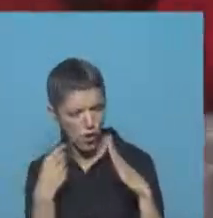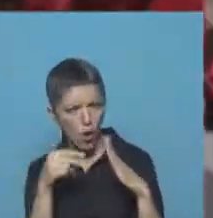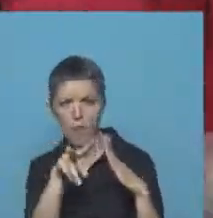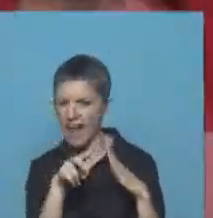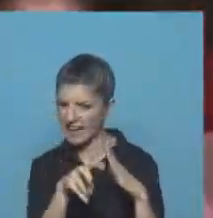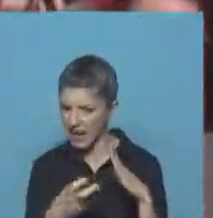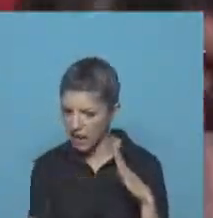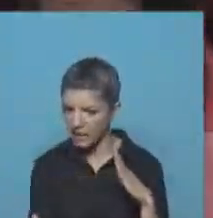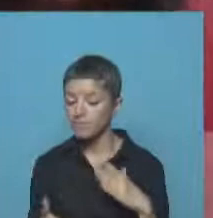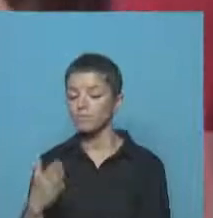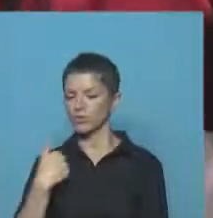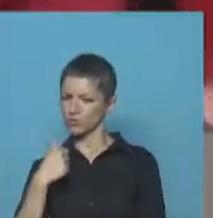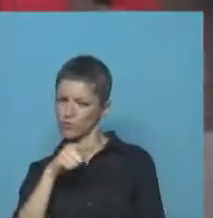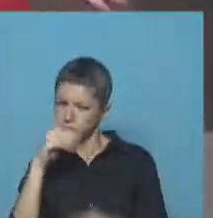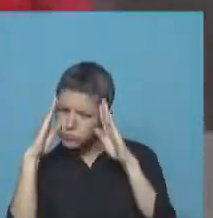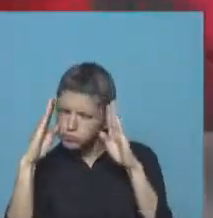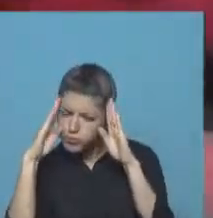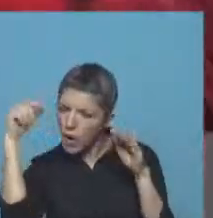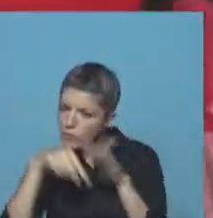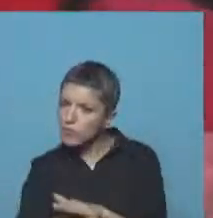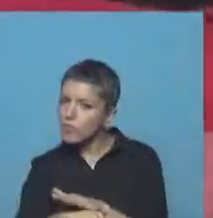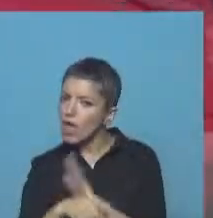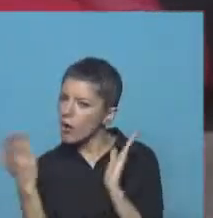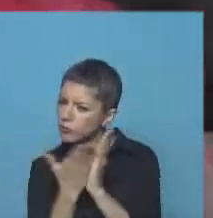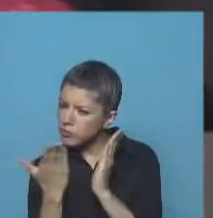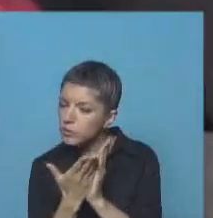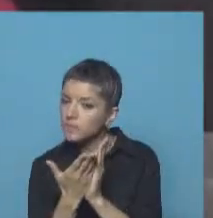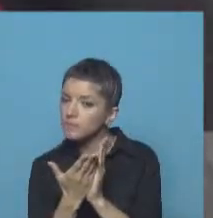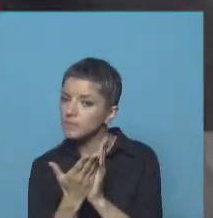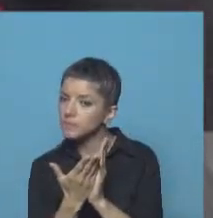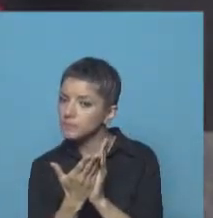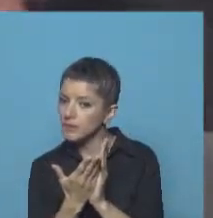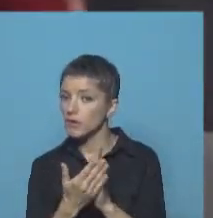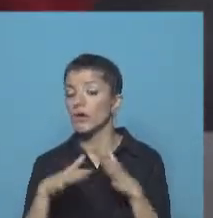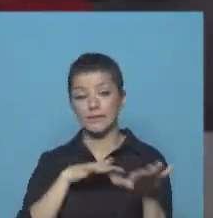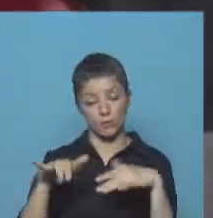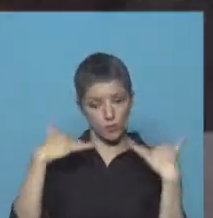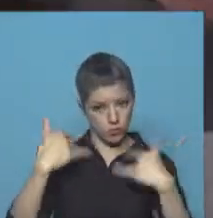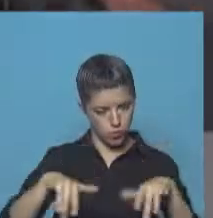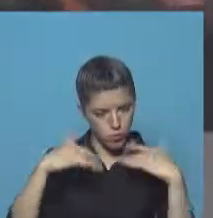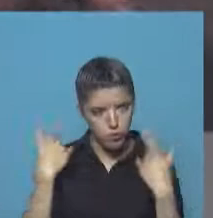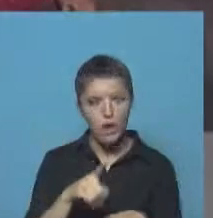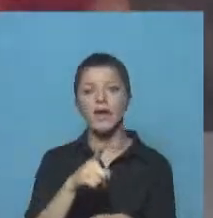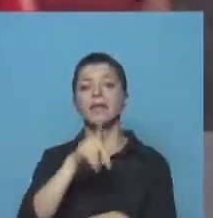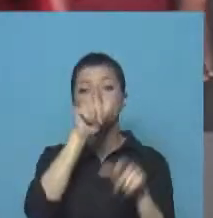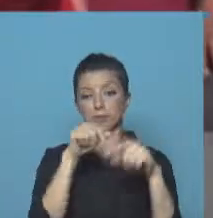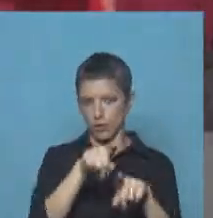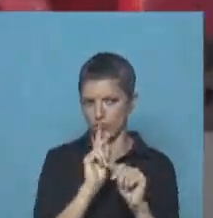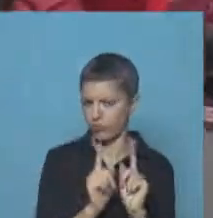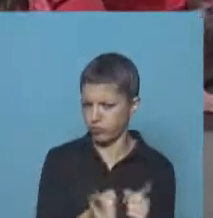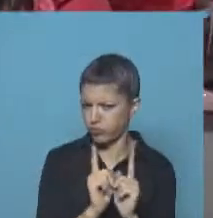involucramos en el tema y fue una represión dura de parte de la gente está